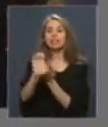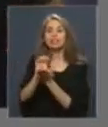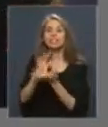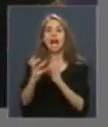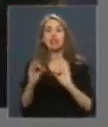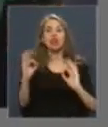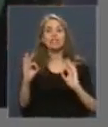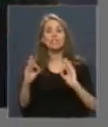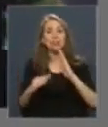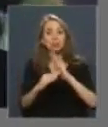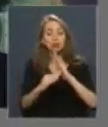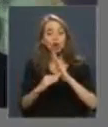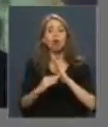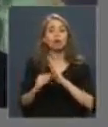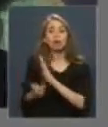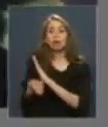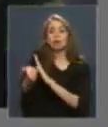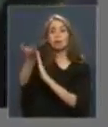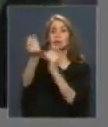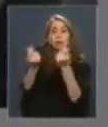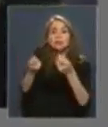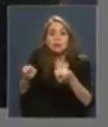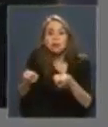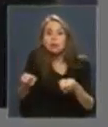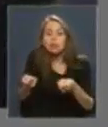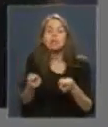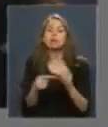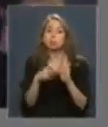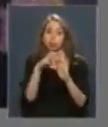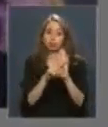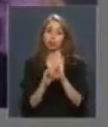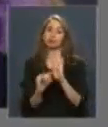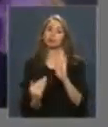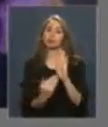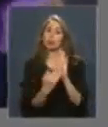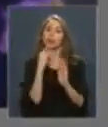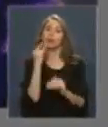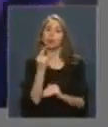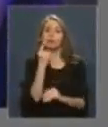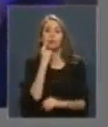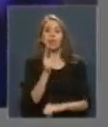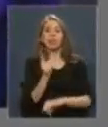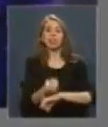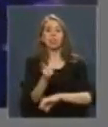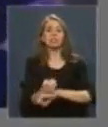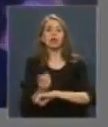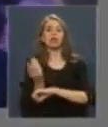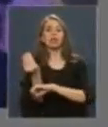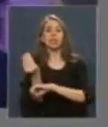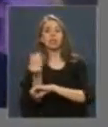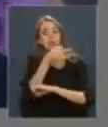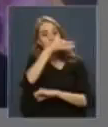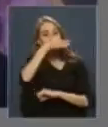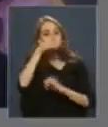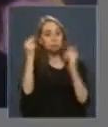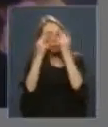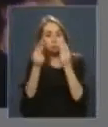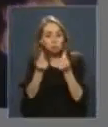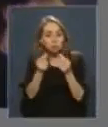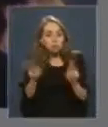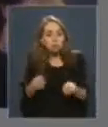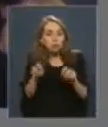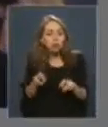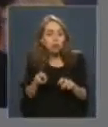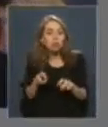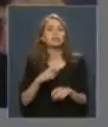estoy a favor de este proyecto de ley. Creo que es un avance necesario y urgente frente a la dictadura del dinero y de la codicia. Pero no olvidemos